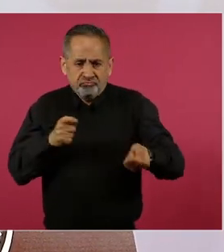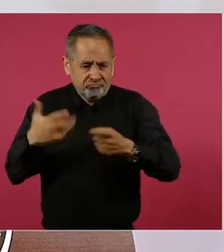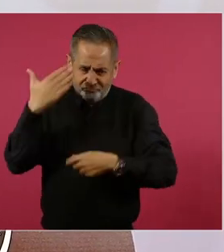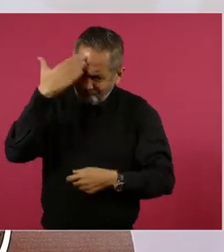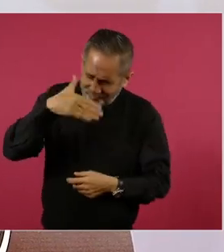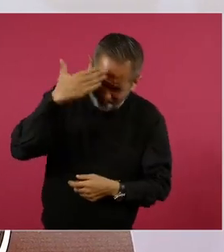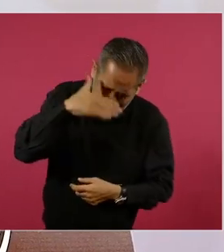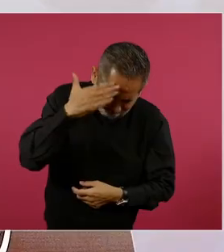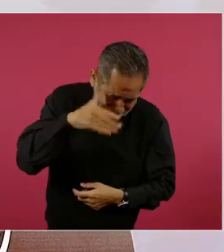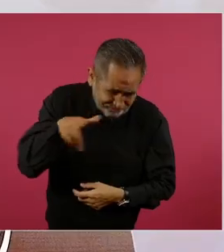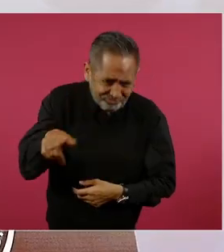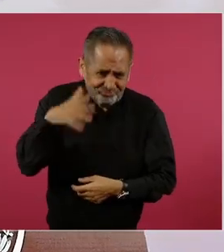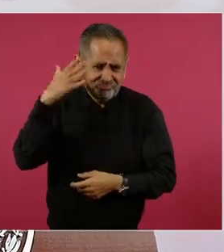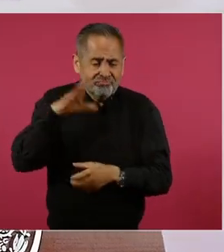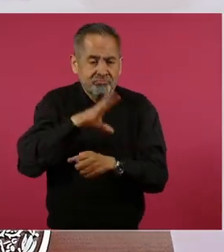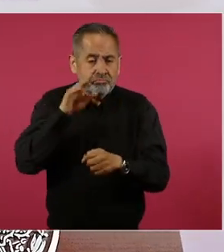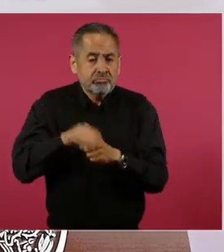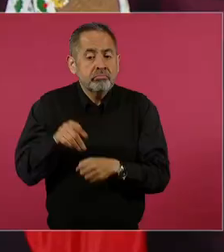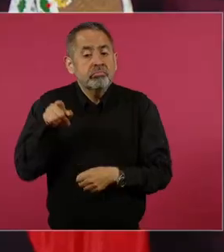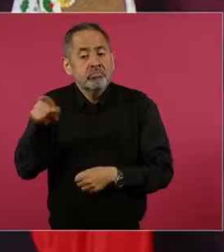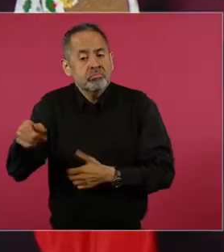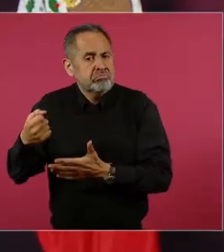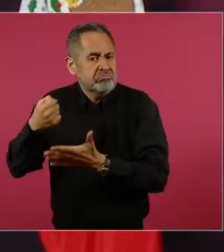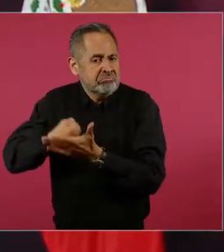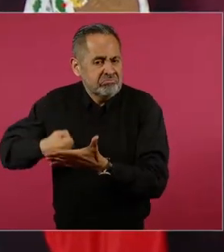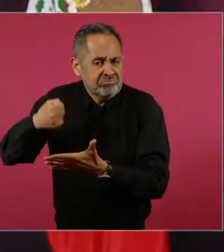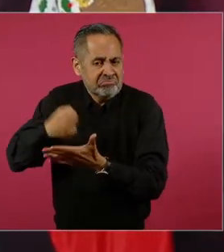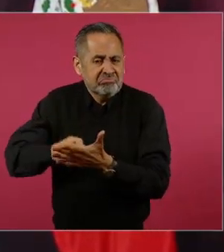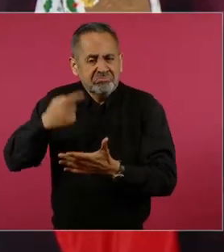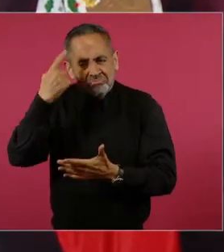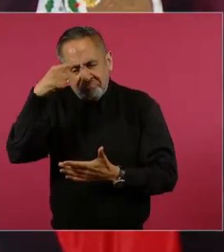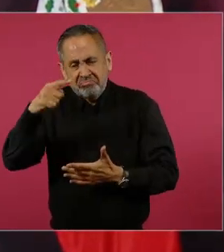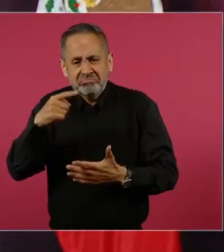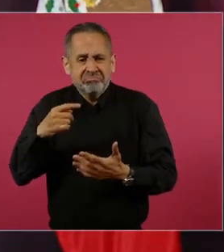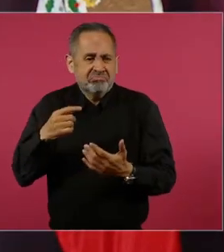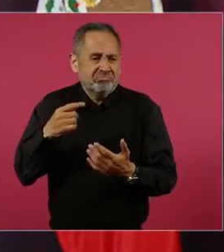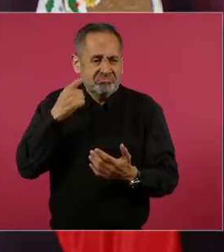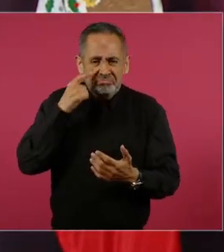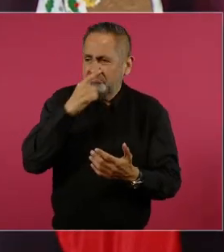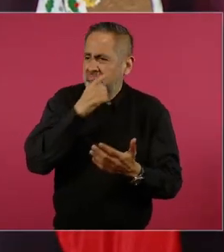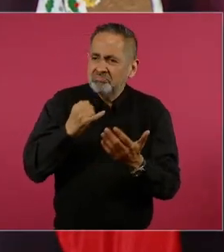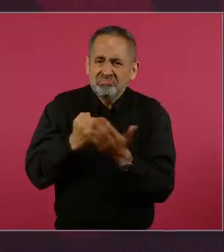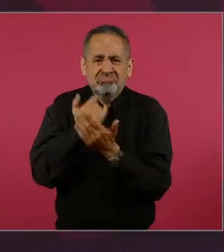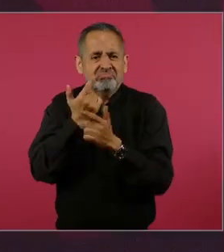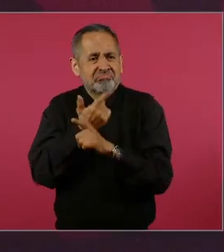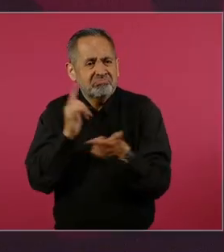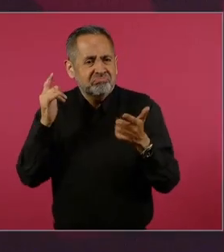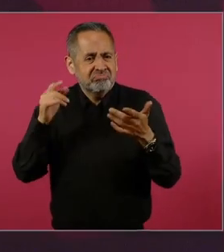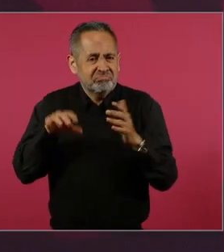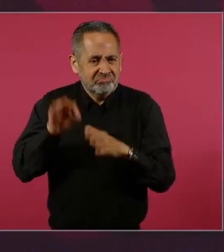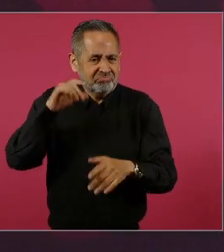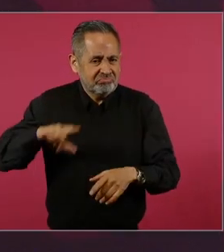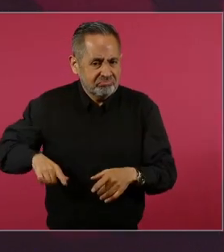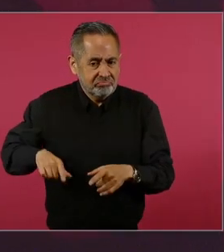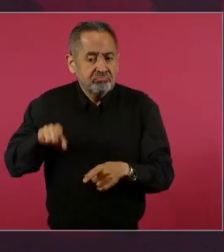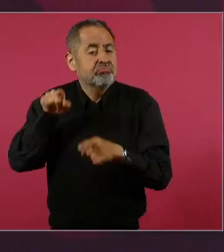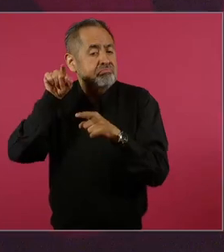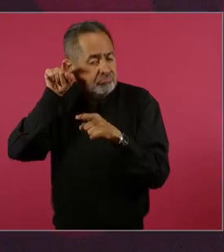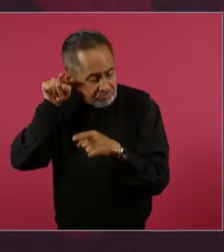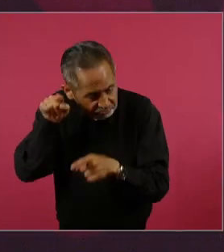Y en la lucha por la democracia, pues a ella le tocó